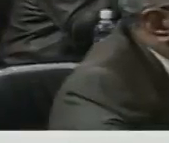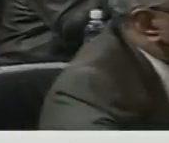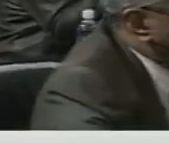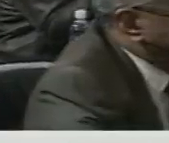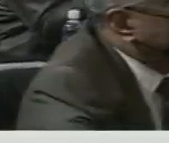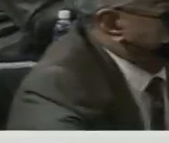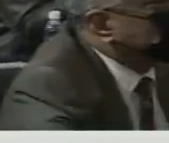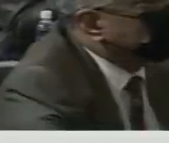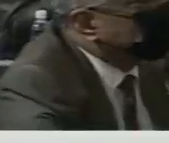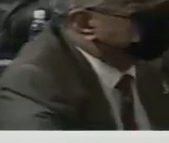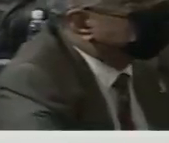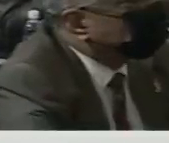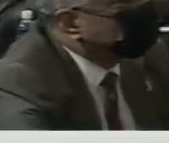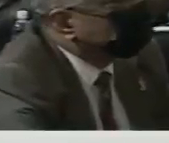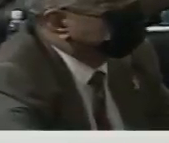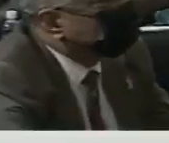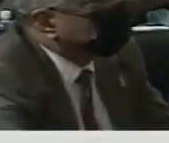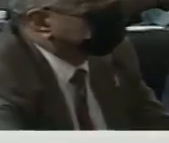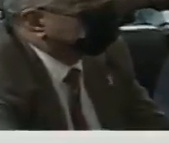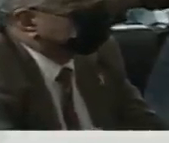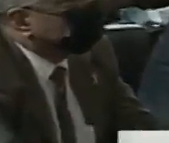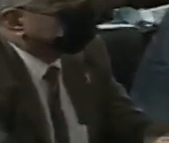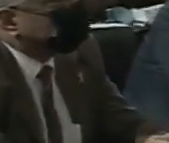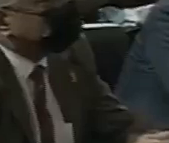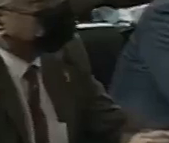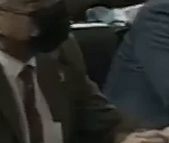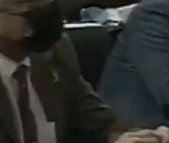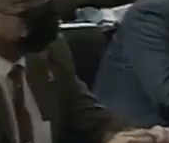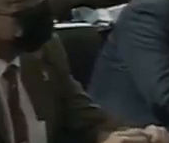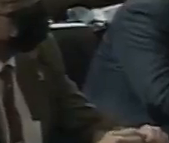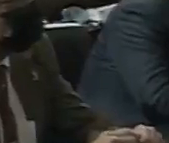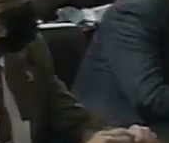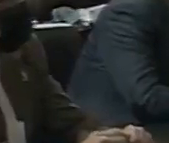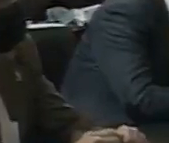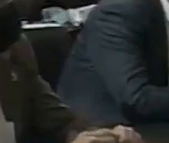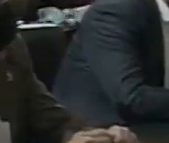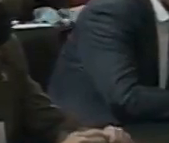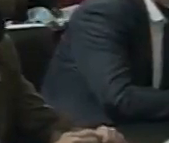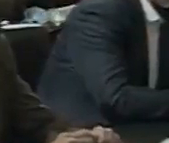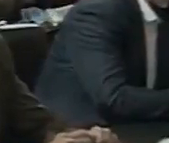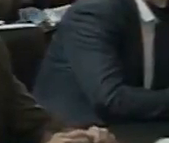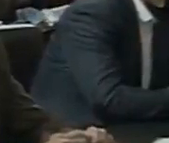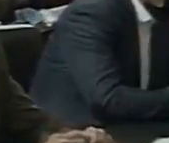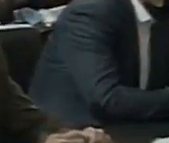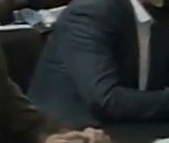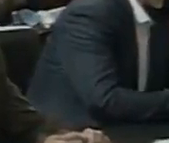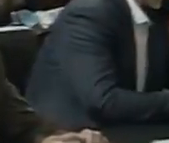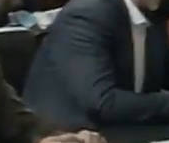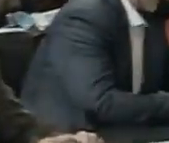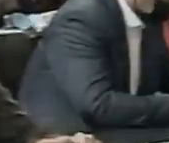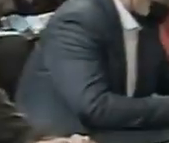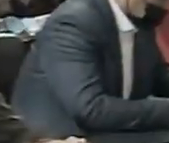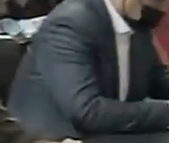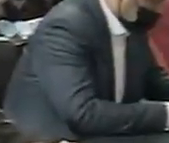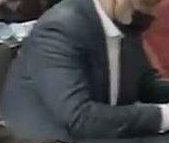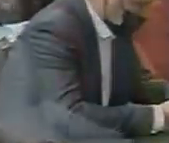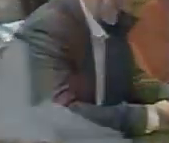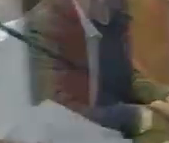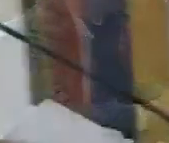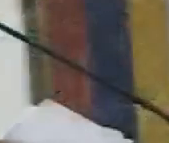los diputados William Hill, quien presentó el proyecto de acuerdo, y José Gregorio Correa, a los ciudadanos